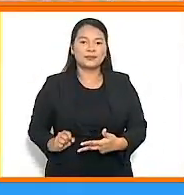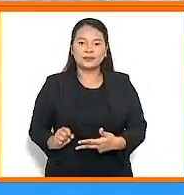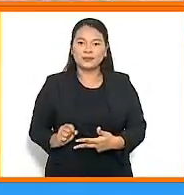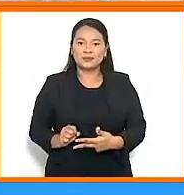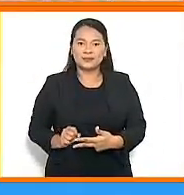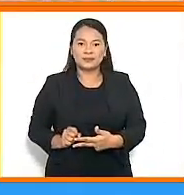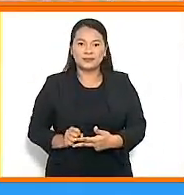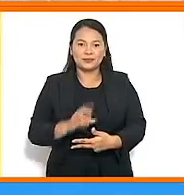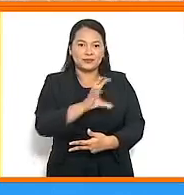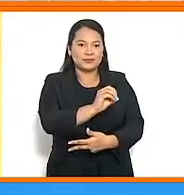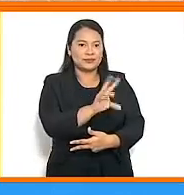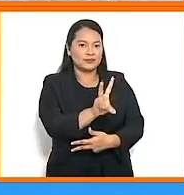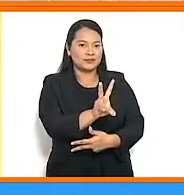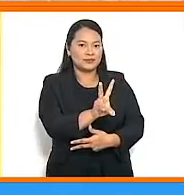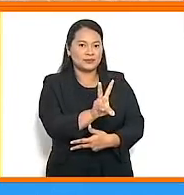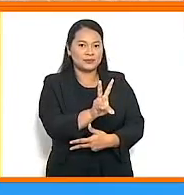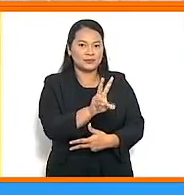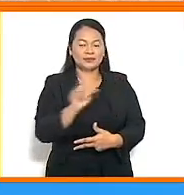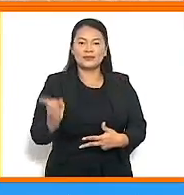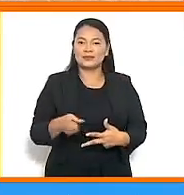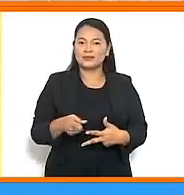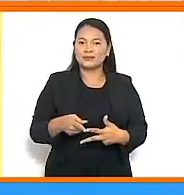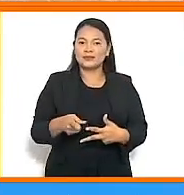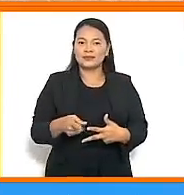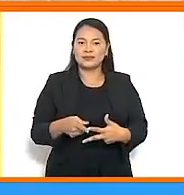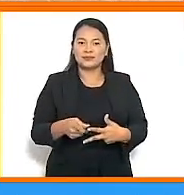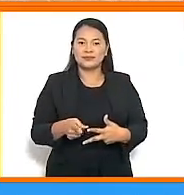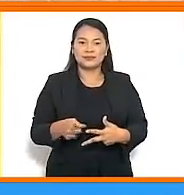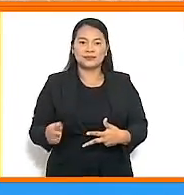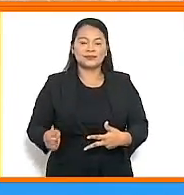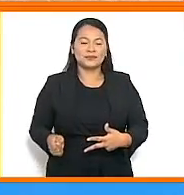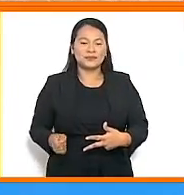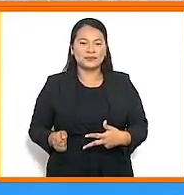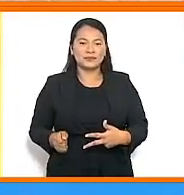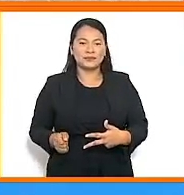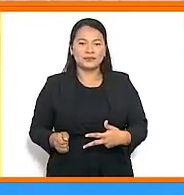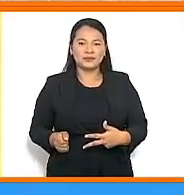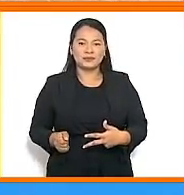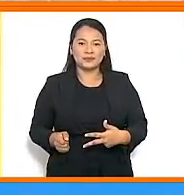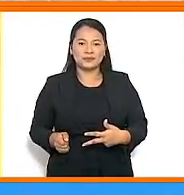el 07. Segundo número ganador,